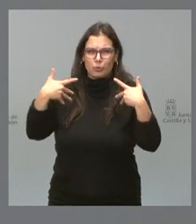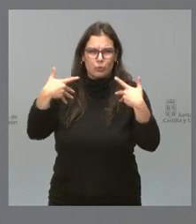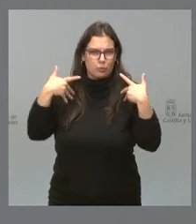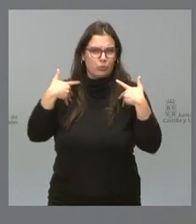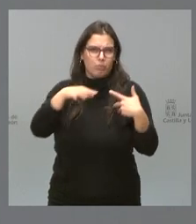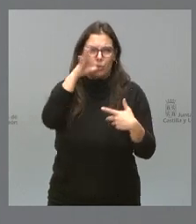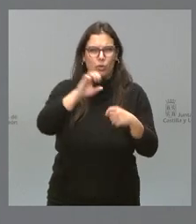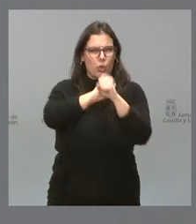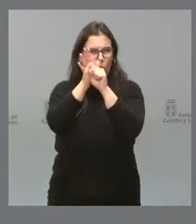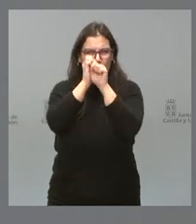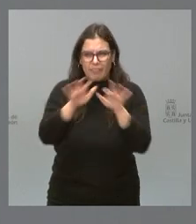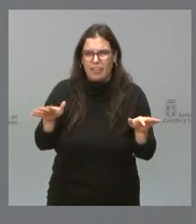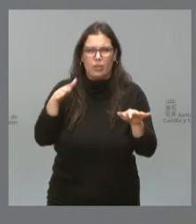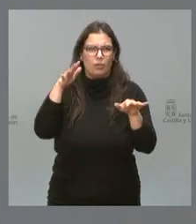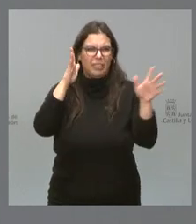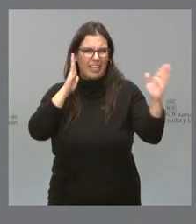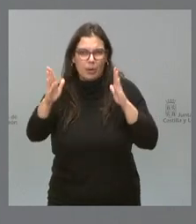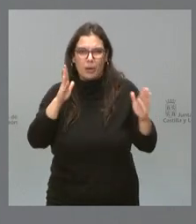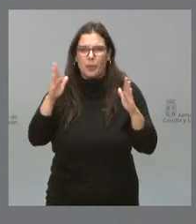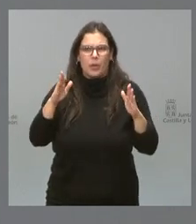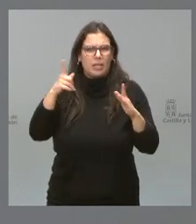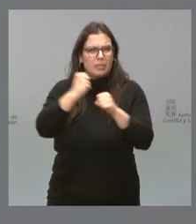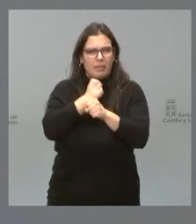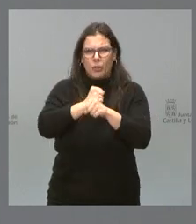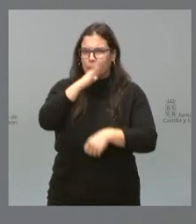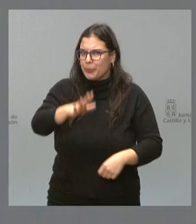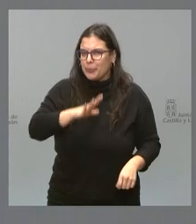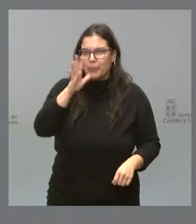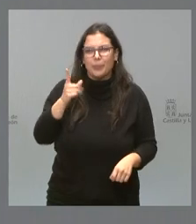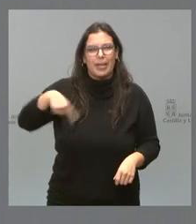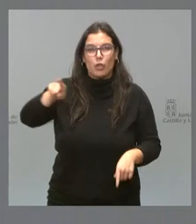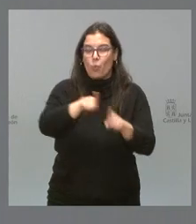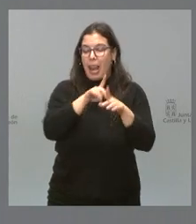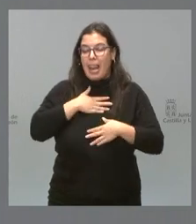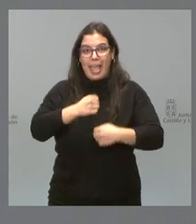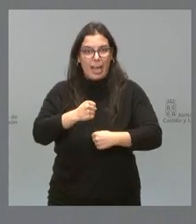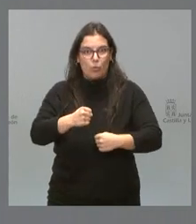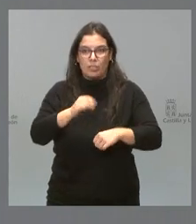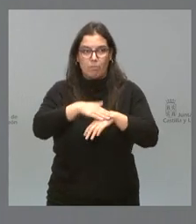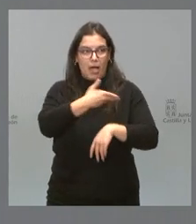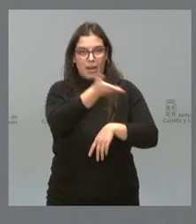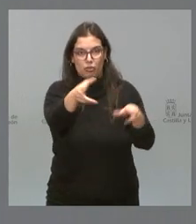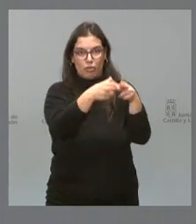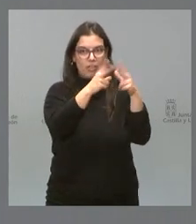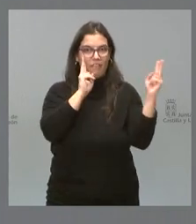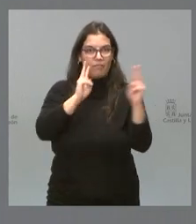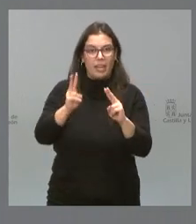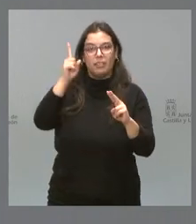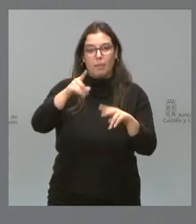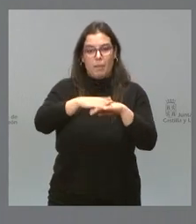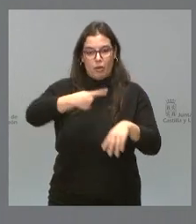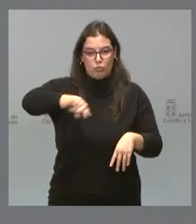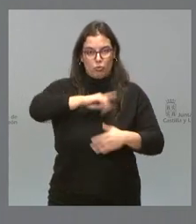la pandemia que han tenido una labor encomiable que son Auténticos Héroes para el conjunto de la sociedad también para la propia